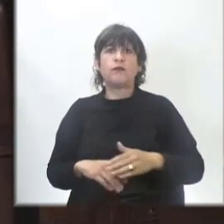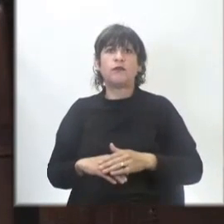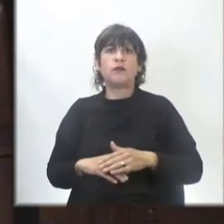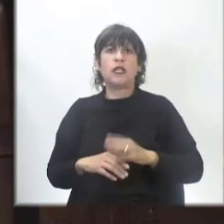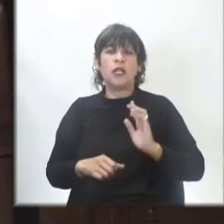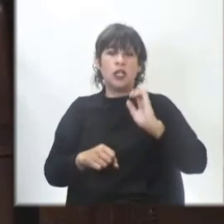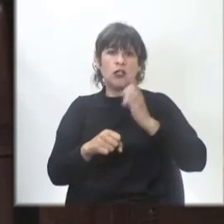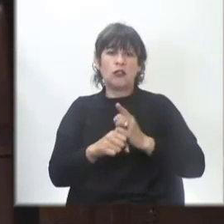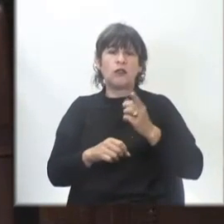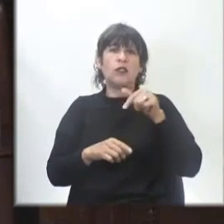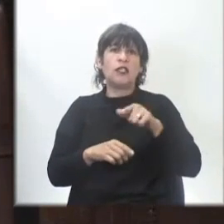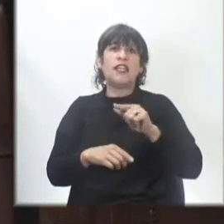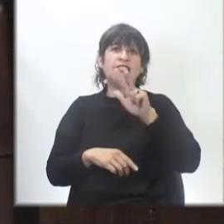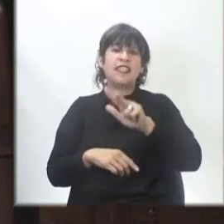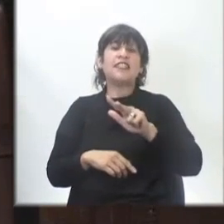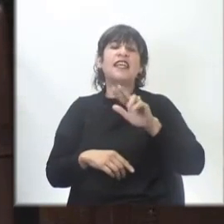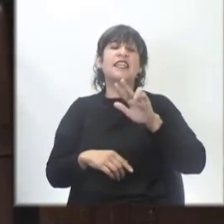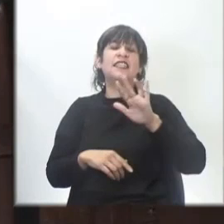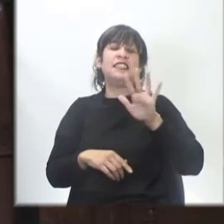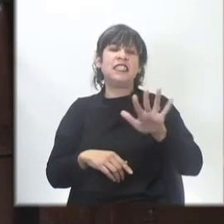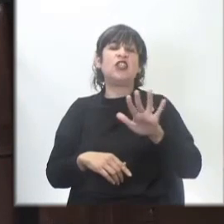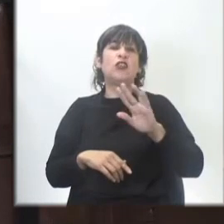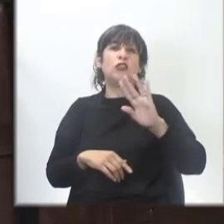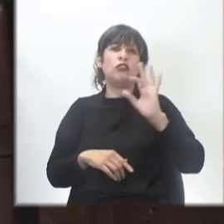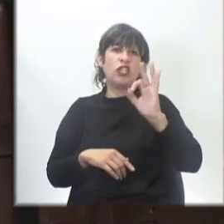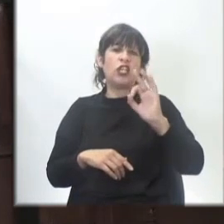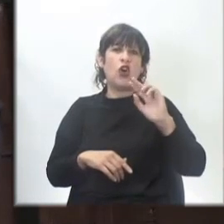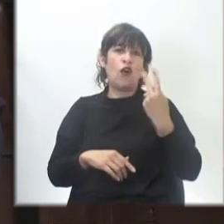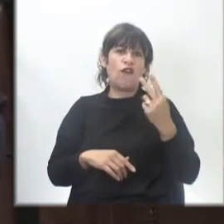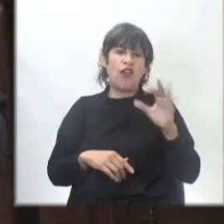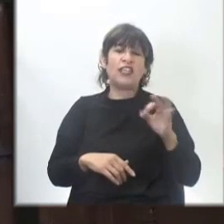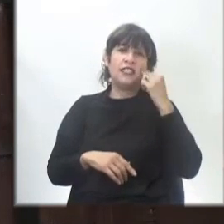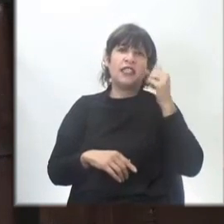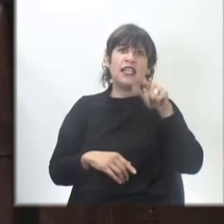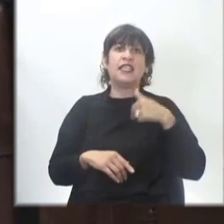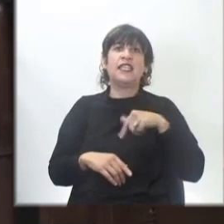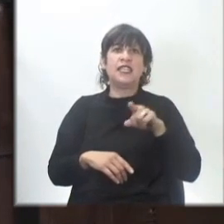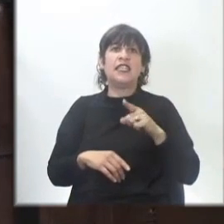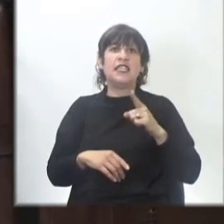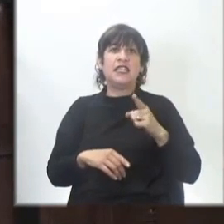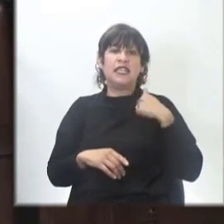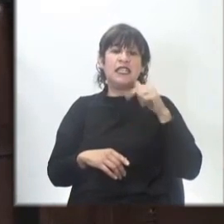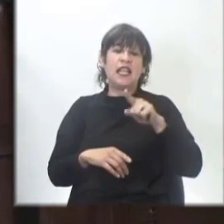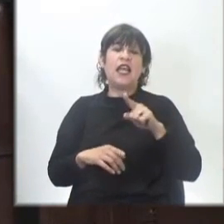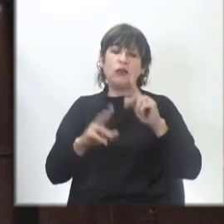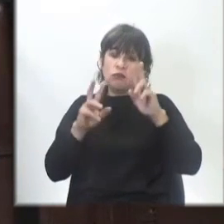Resolución 935-020, el decreto que está en cuestión es el 90-020.